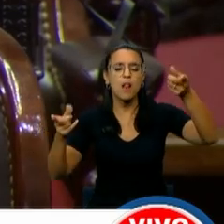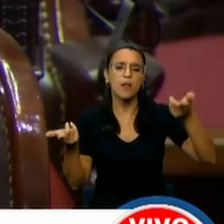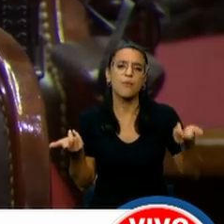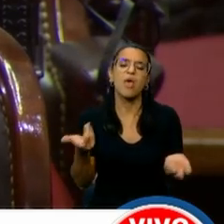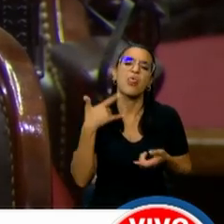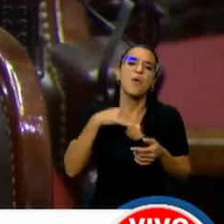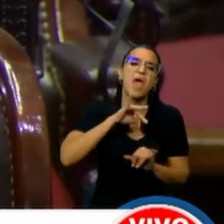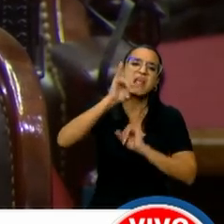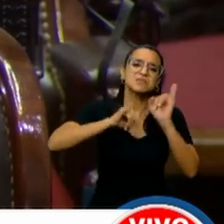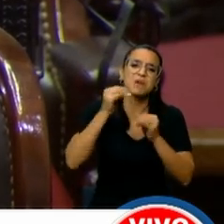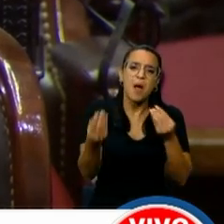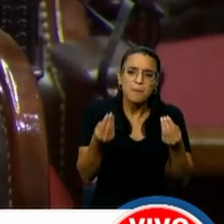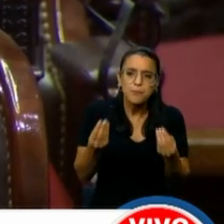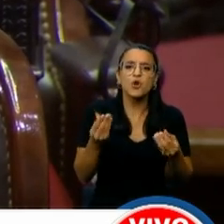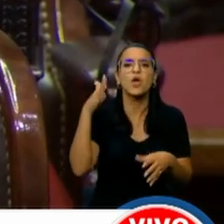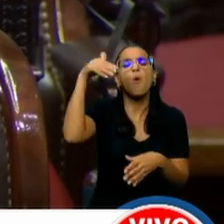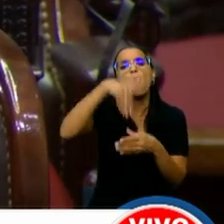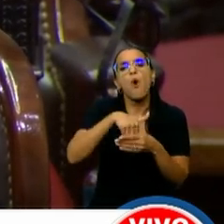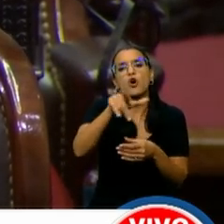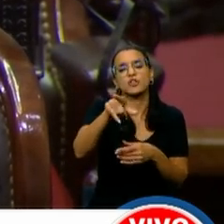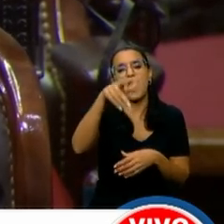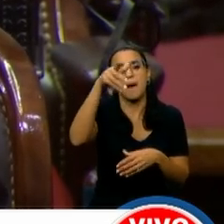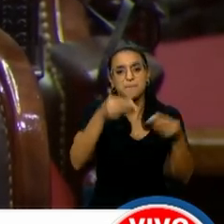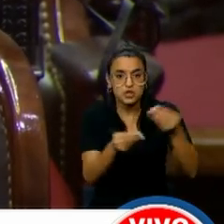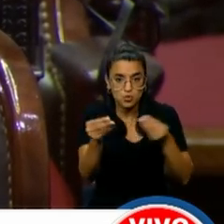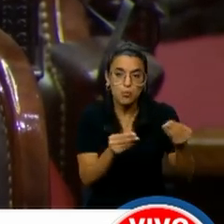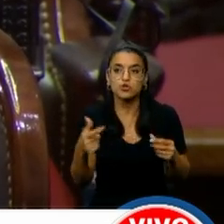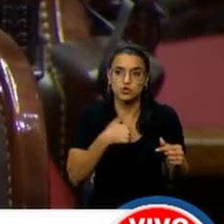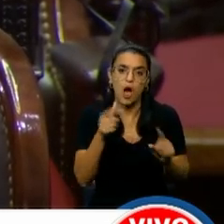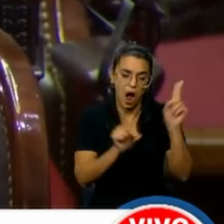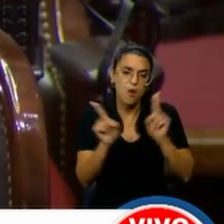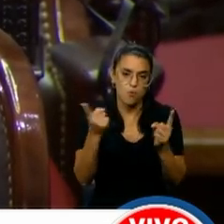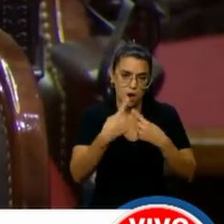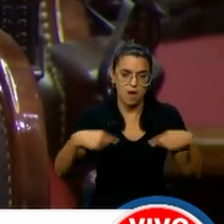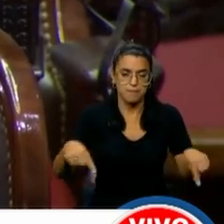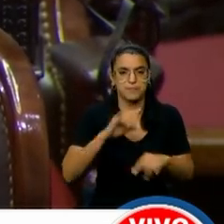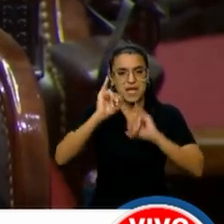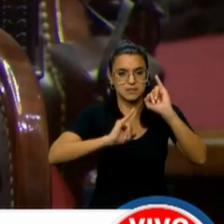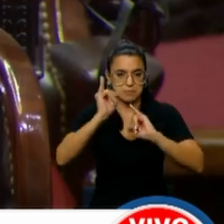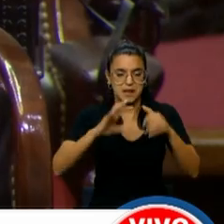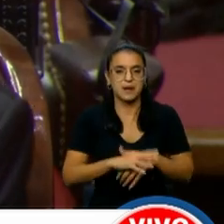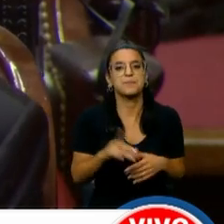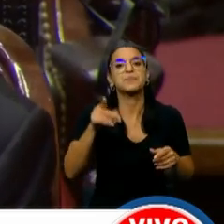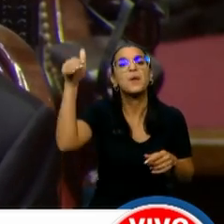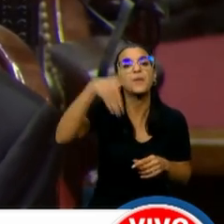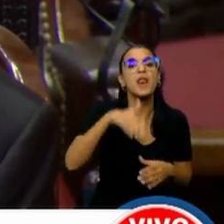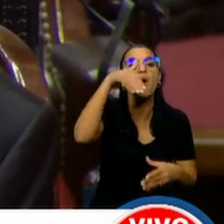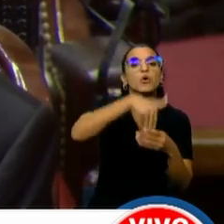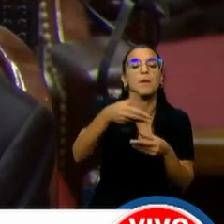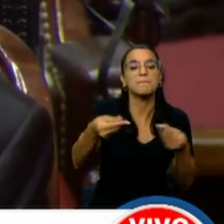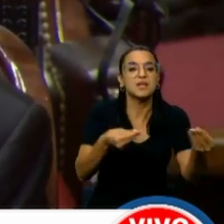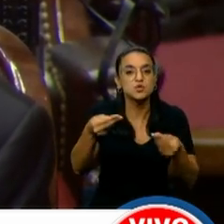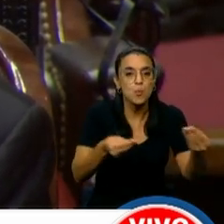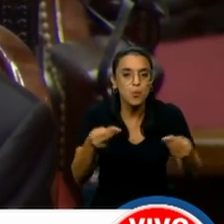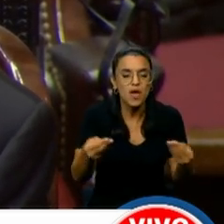porque habían votado el presupuesto yo tengo algunas razones que podrían explicar y es que vinieron a votar un presupuesto